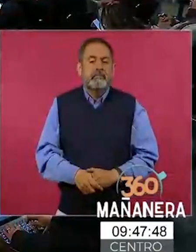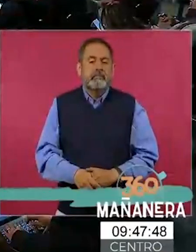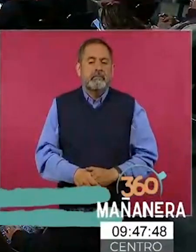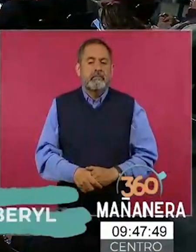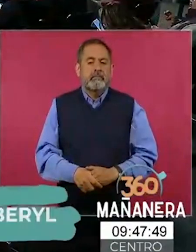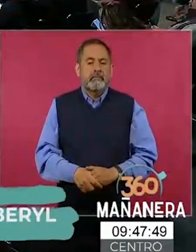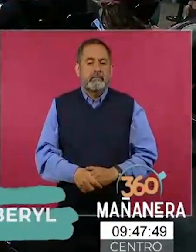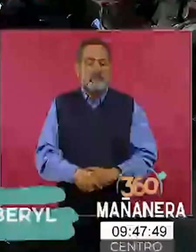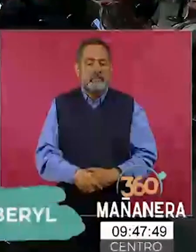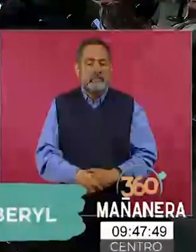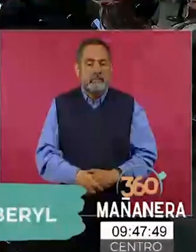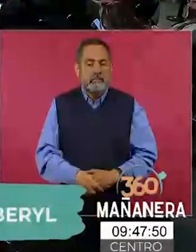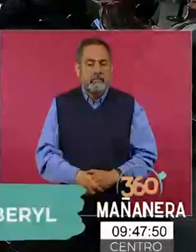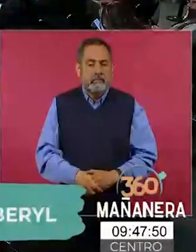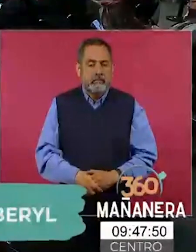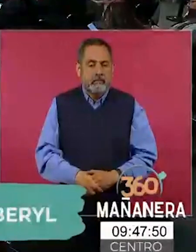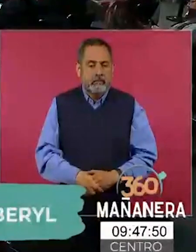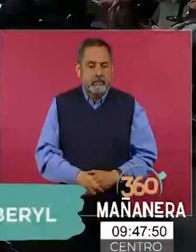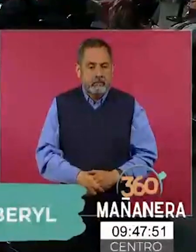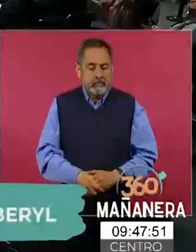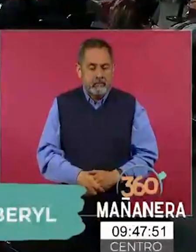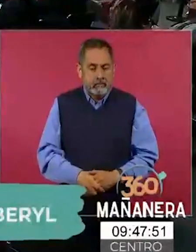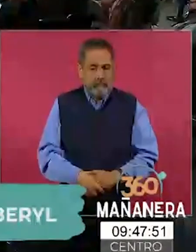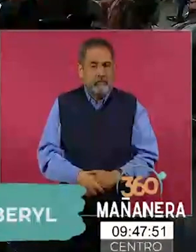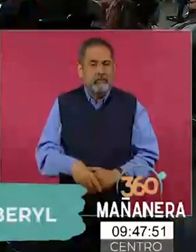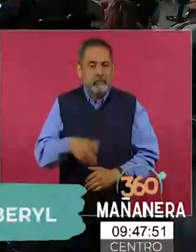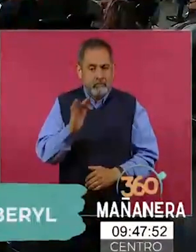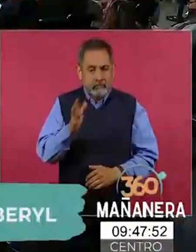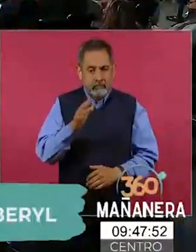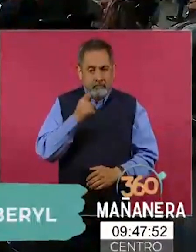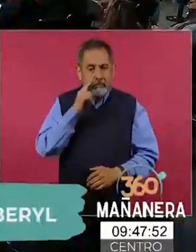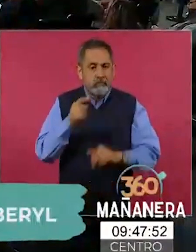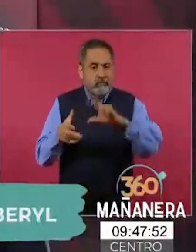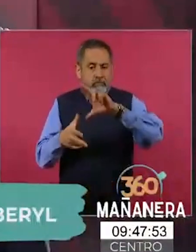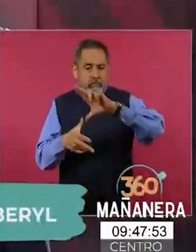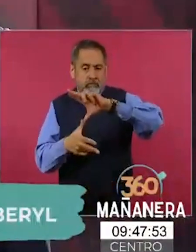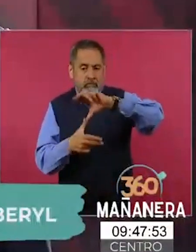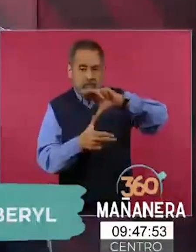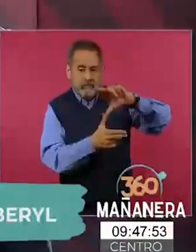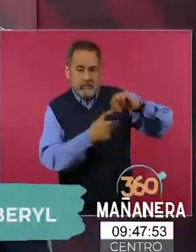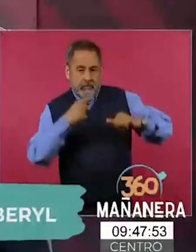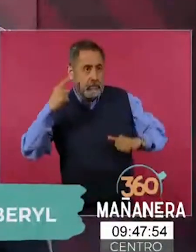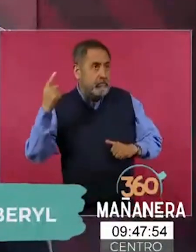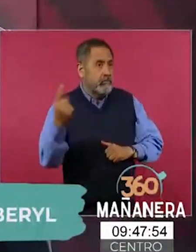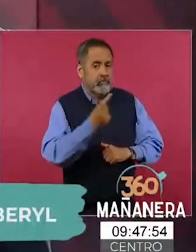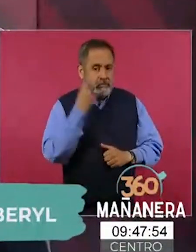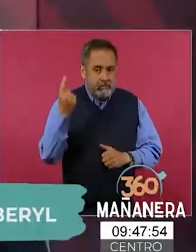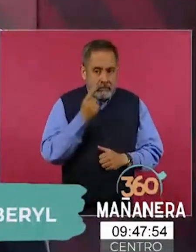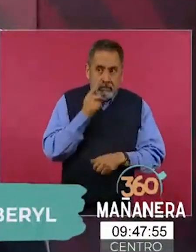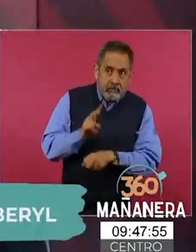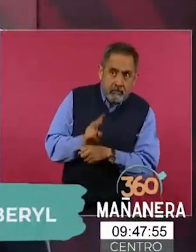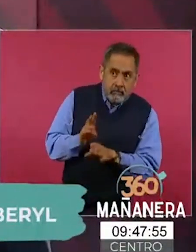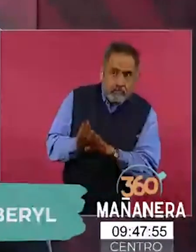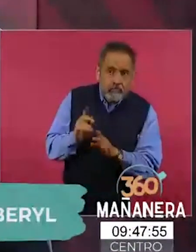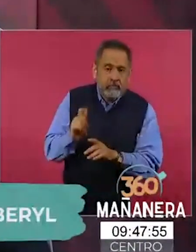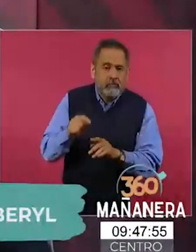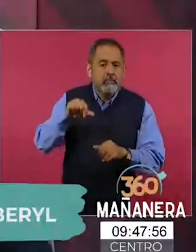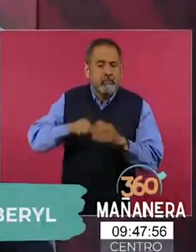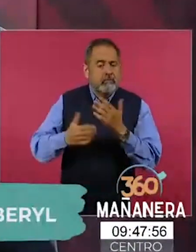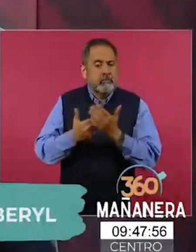n3 se está este dándole seguimiento al huracán hoy